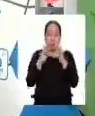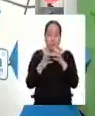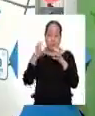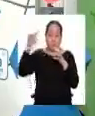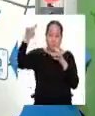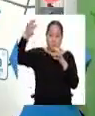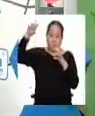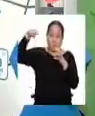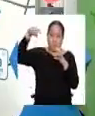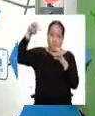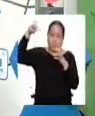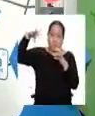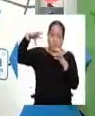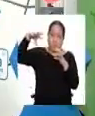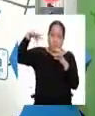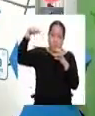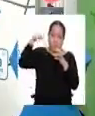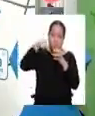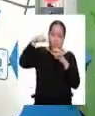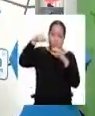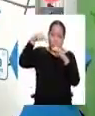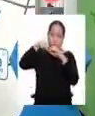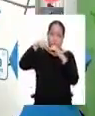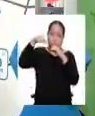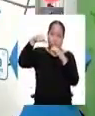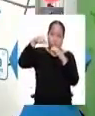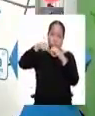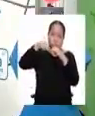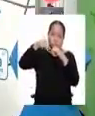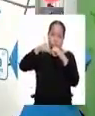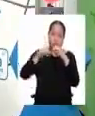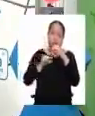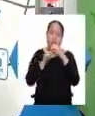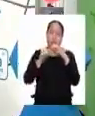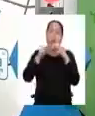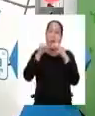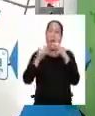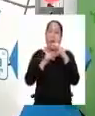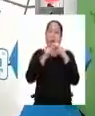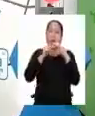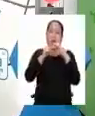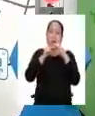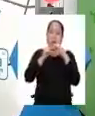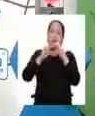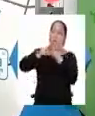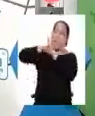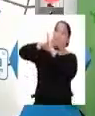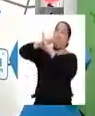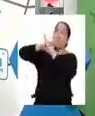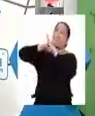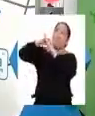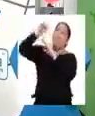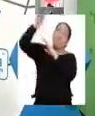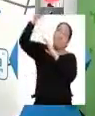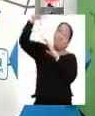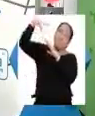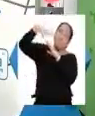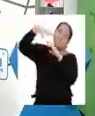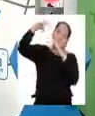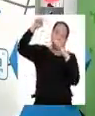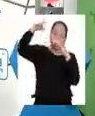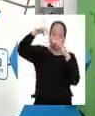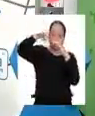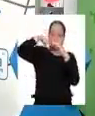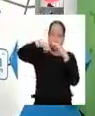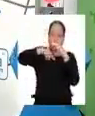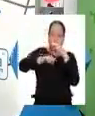al espacio exterior, se está encontrando con una atmósfera contaminada de gases que impiden que esta radiación y calor salgan al